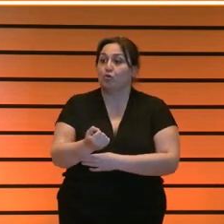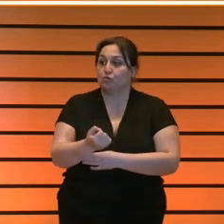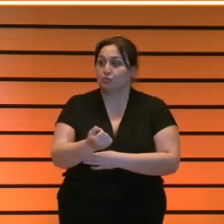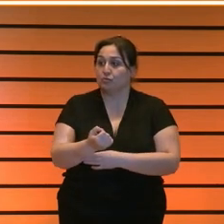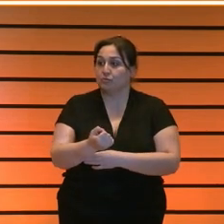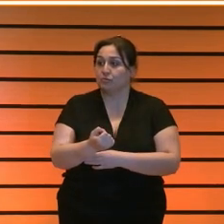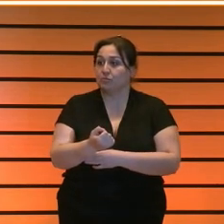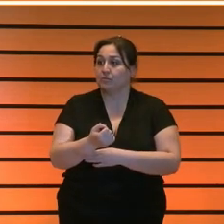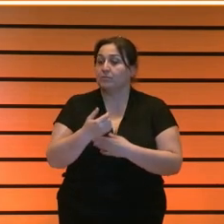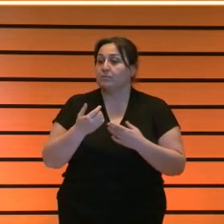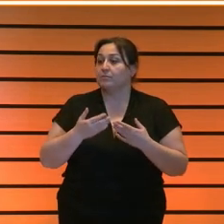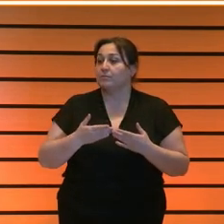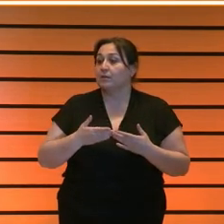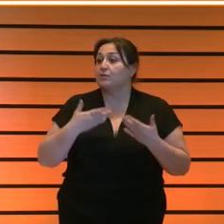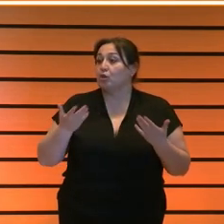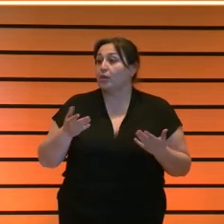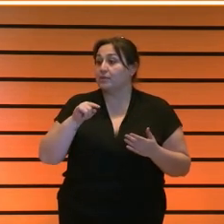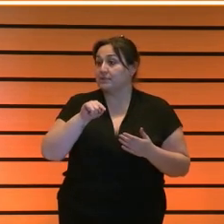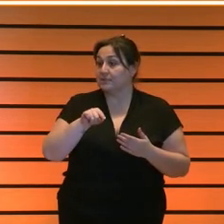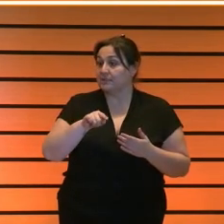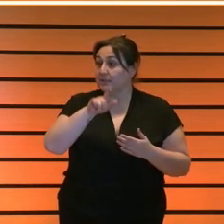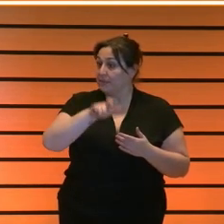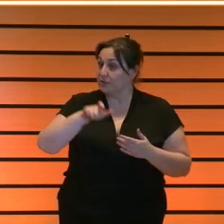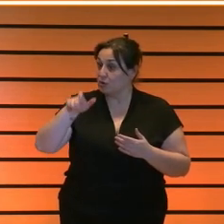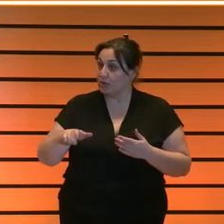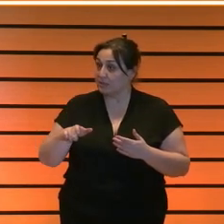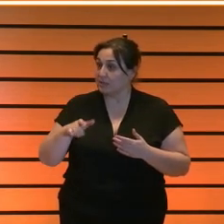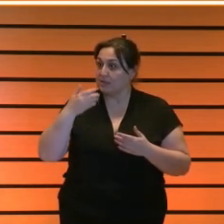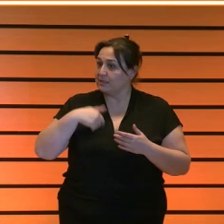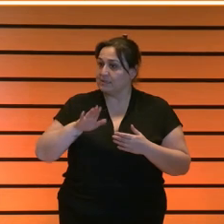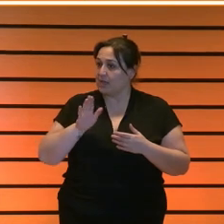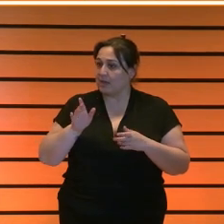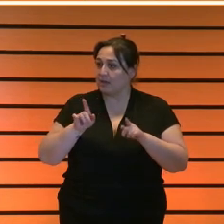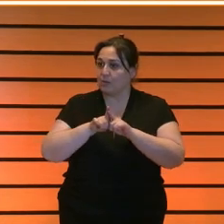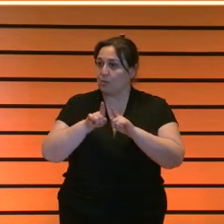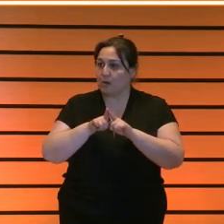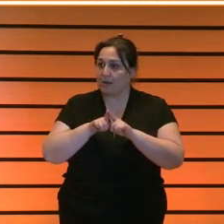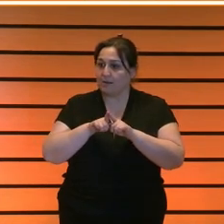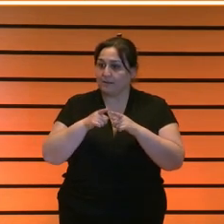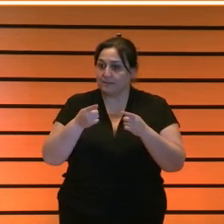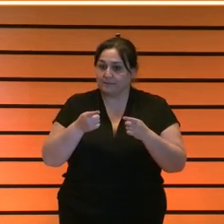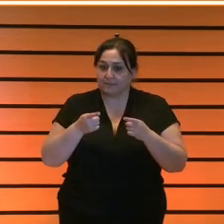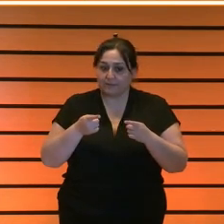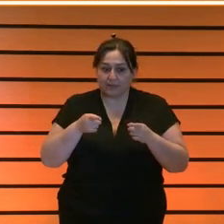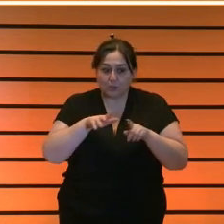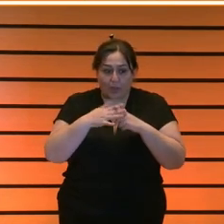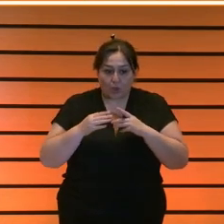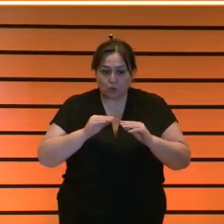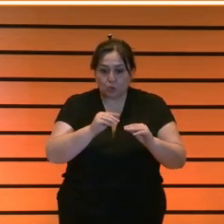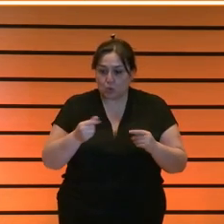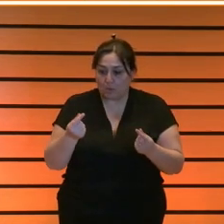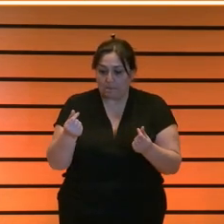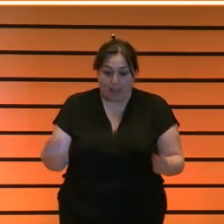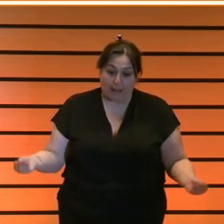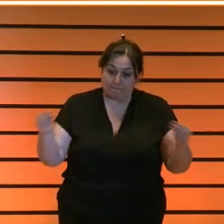Que prácticamente Deja las personas ya en unas condiciones que no pueden copagar más qué hacemos